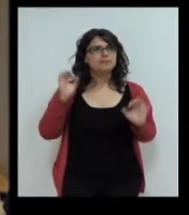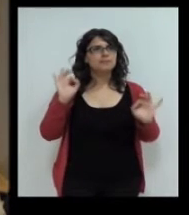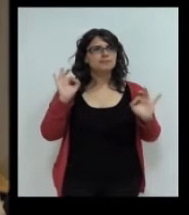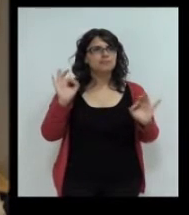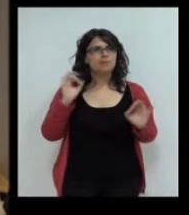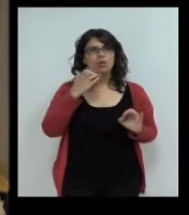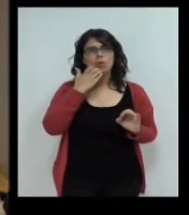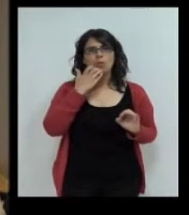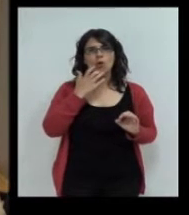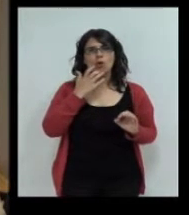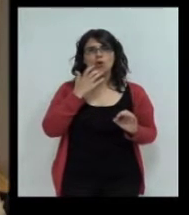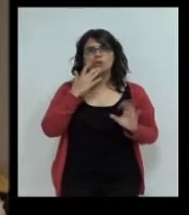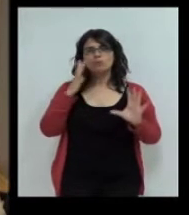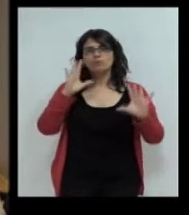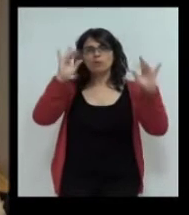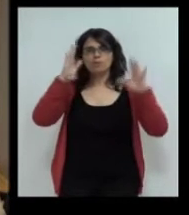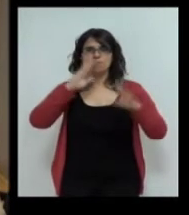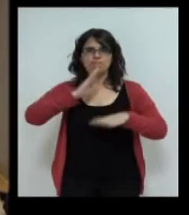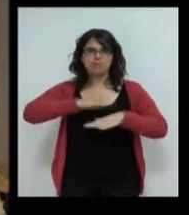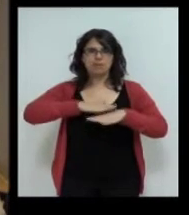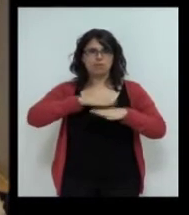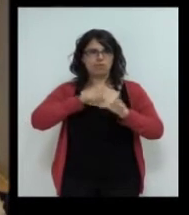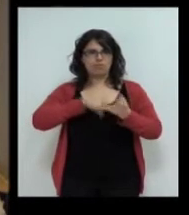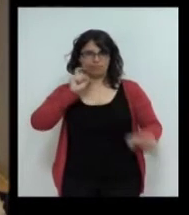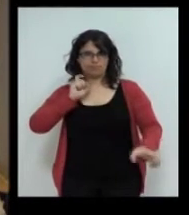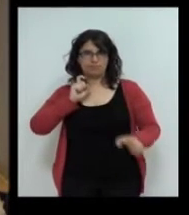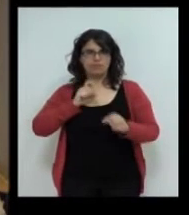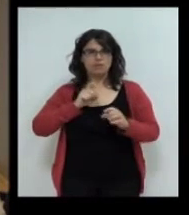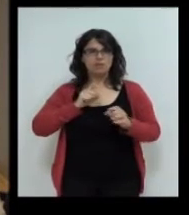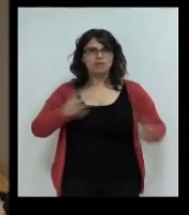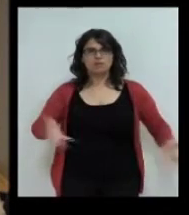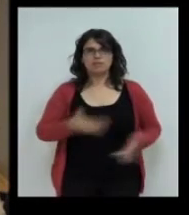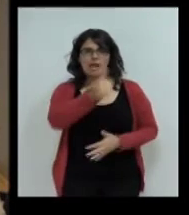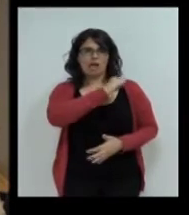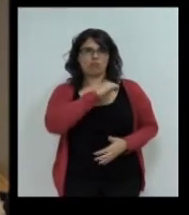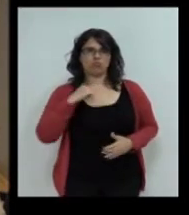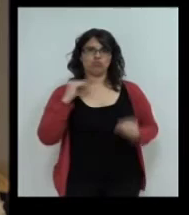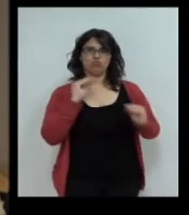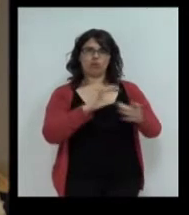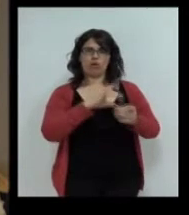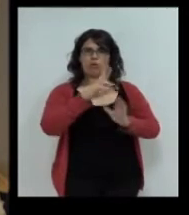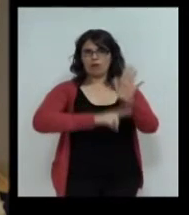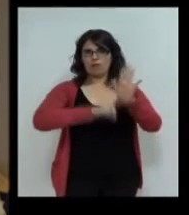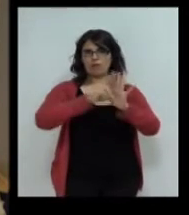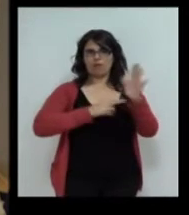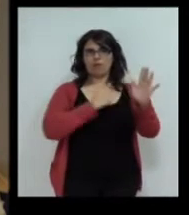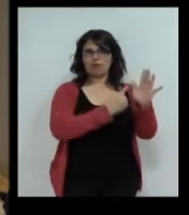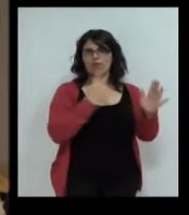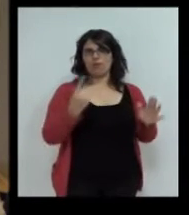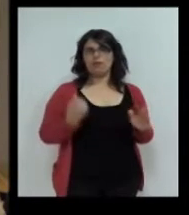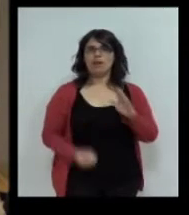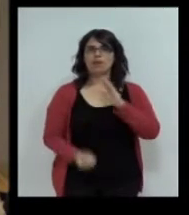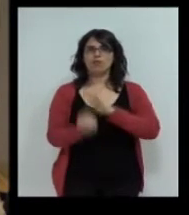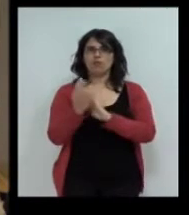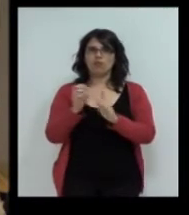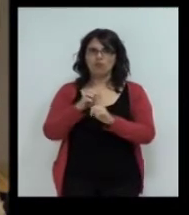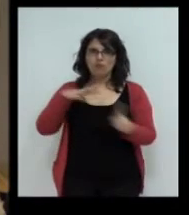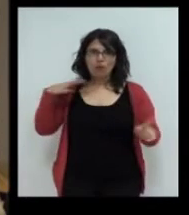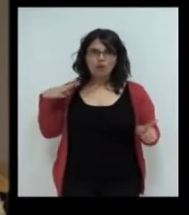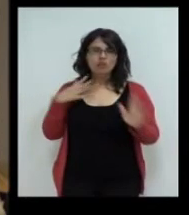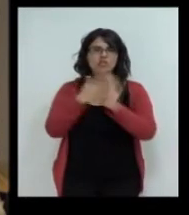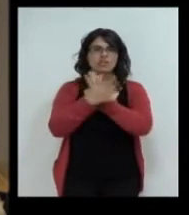de intervención mínima, fomento de la autorregulación, la corregulación, la generación de foros, o sea, que sea la